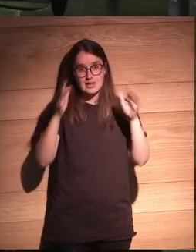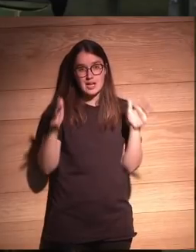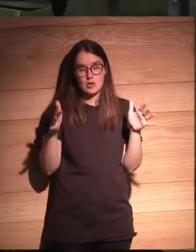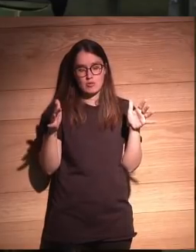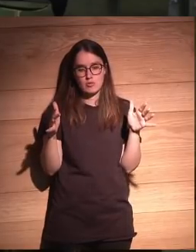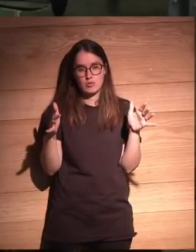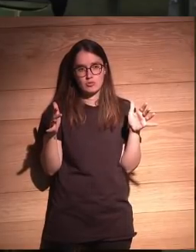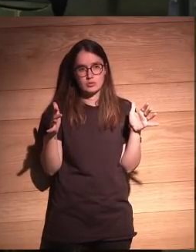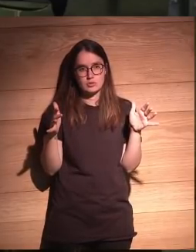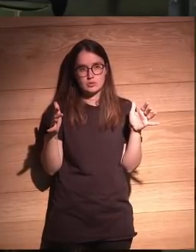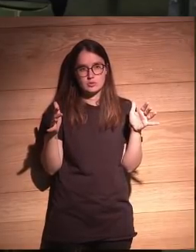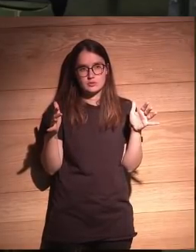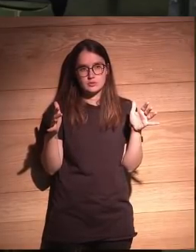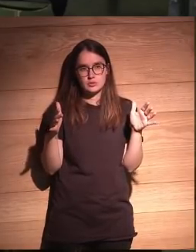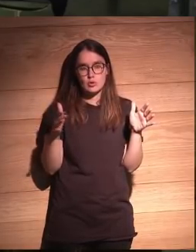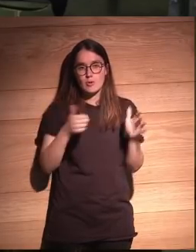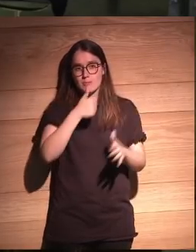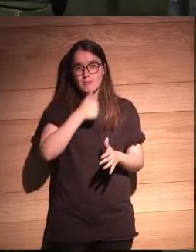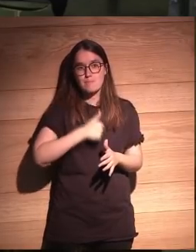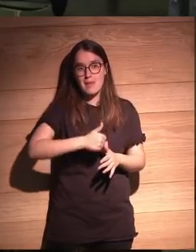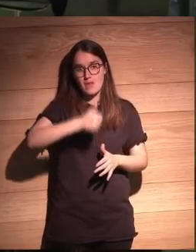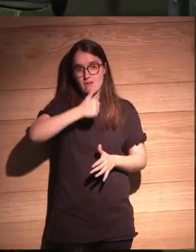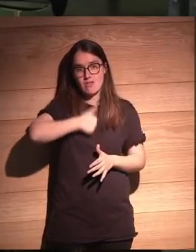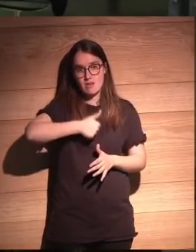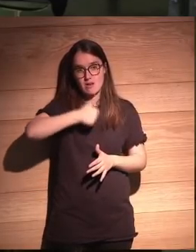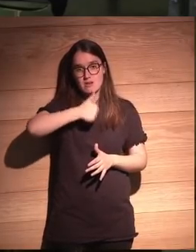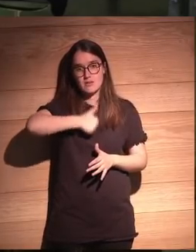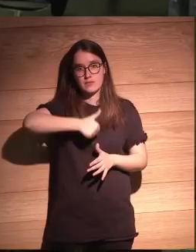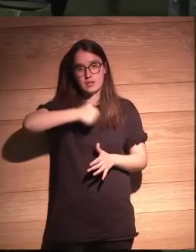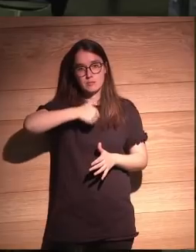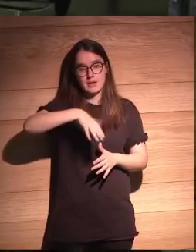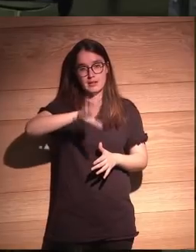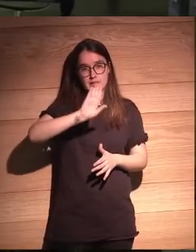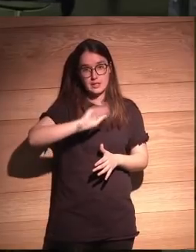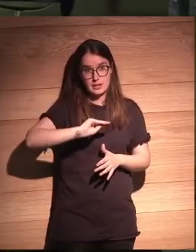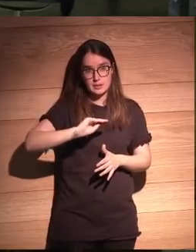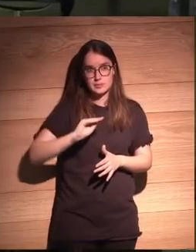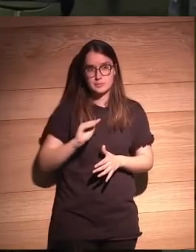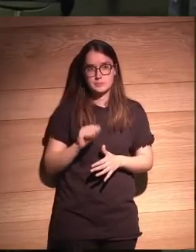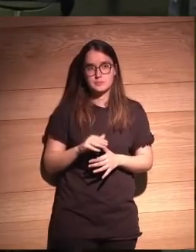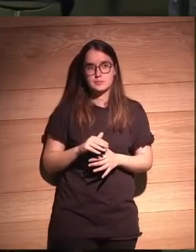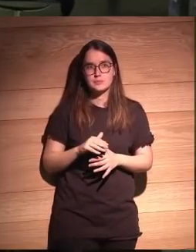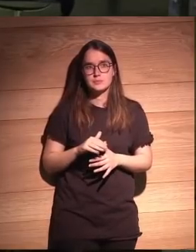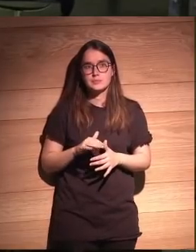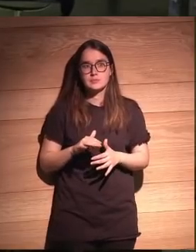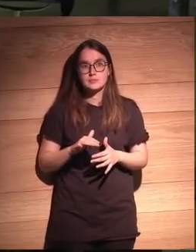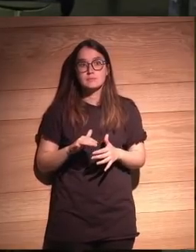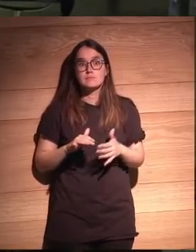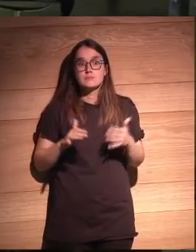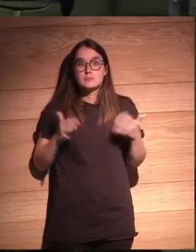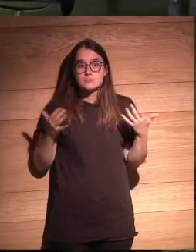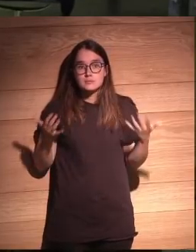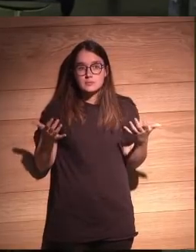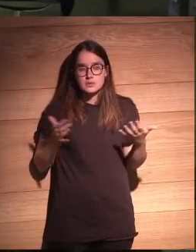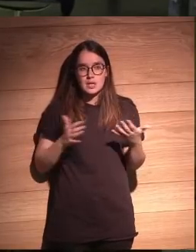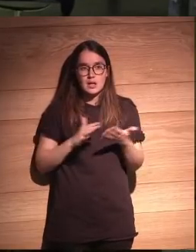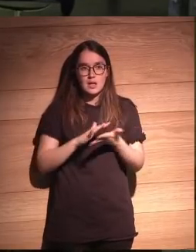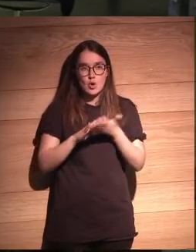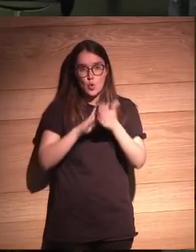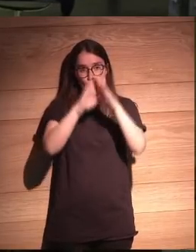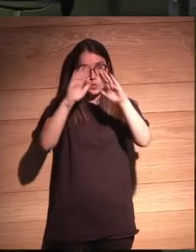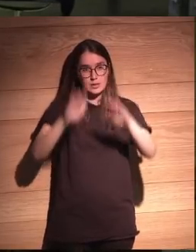ser como pacientes a la hora de entender. En cualquier caso, y pasando ya al